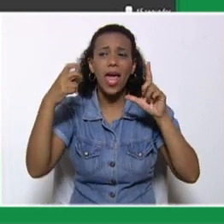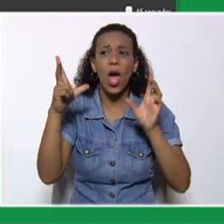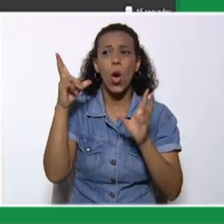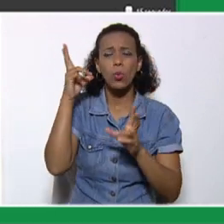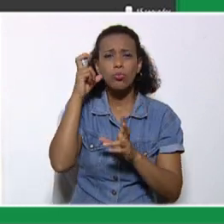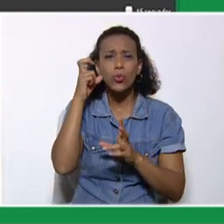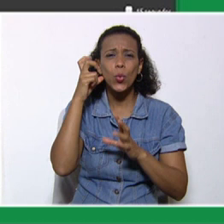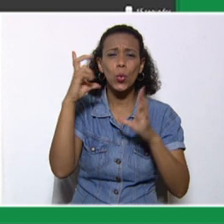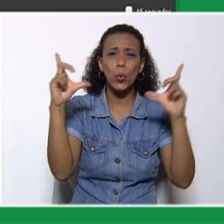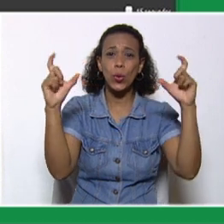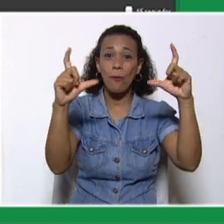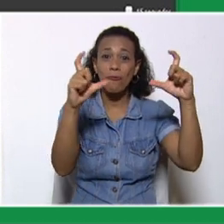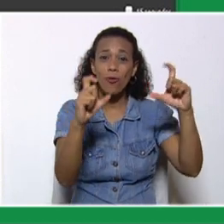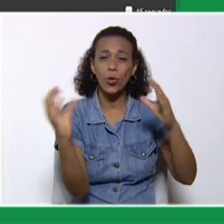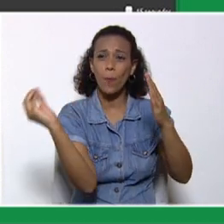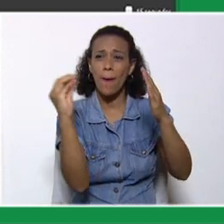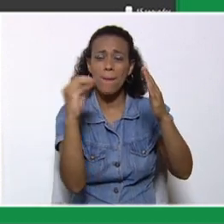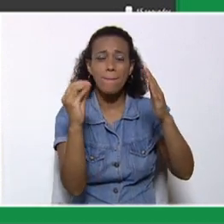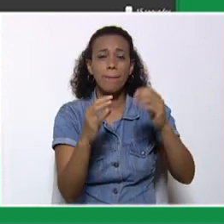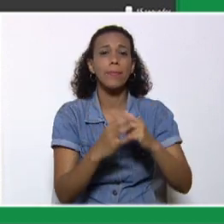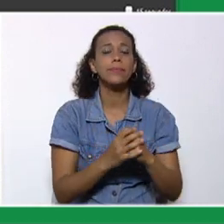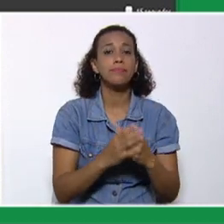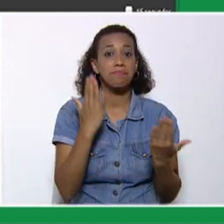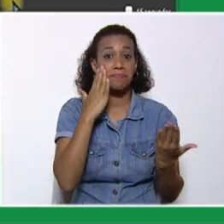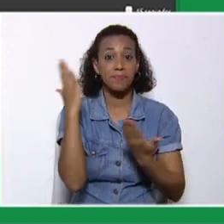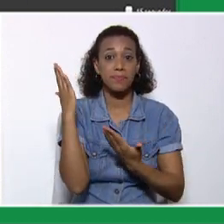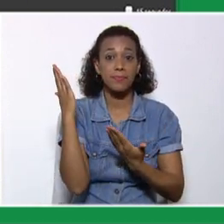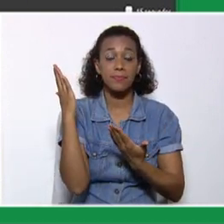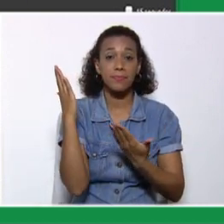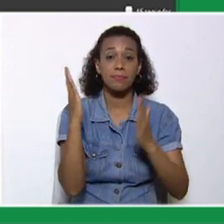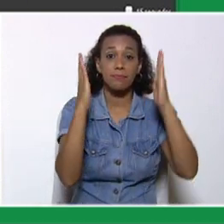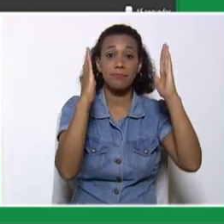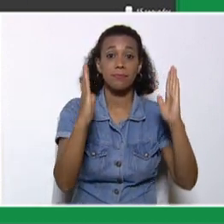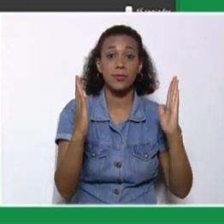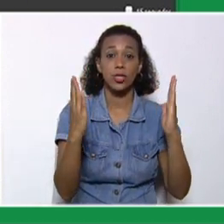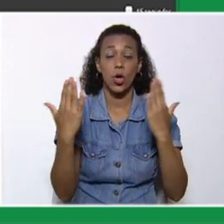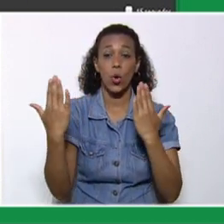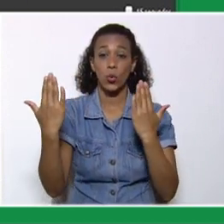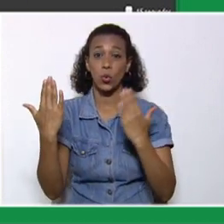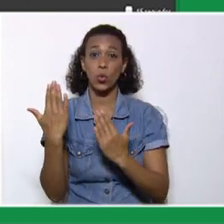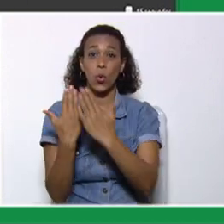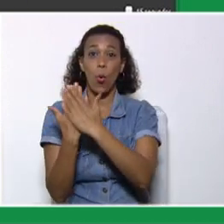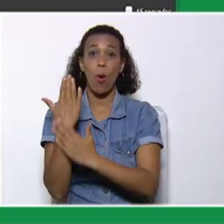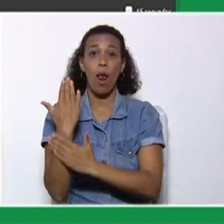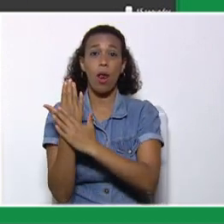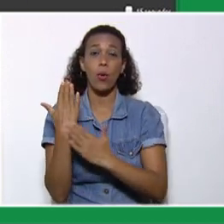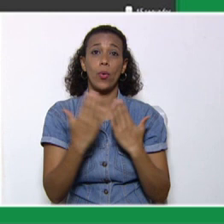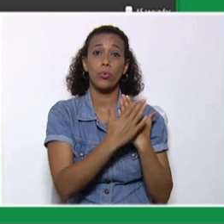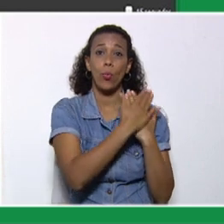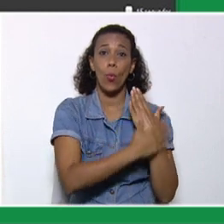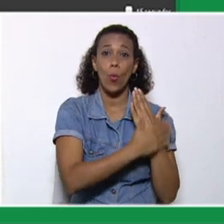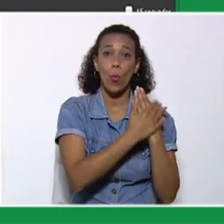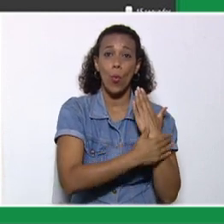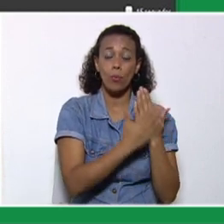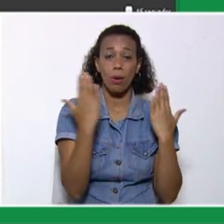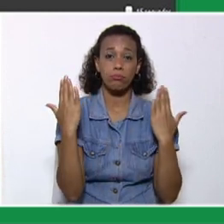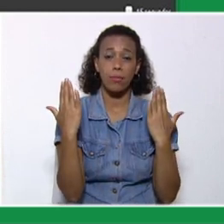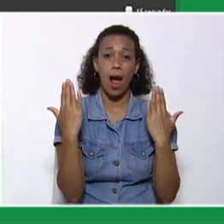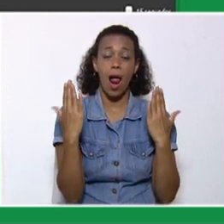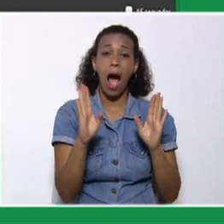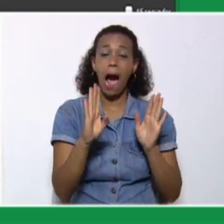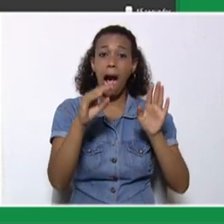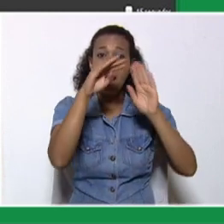sonidos e imágenes. Acá podemos ver la interfaz gráfica donde nos presenta las propiedades